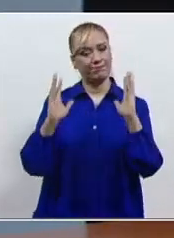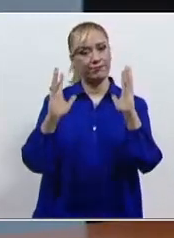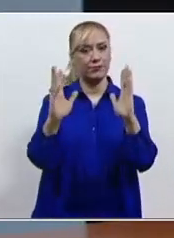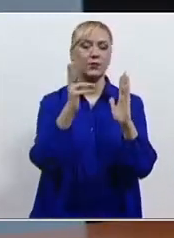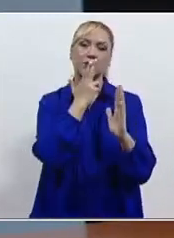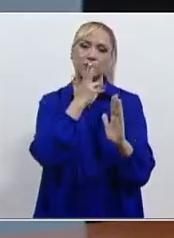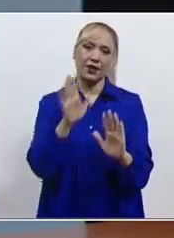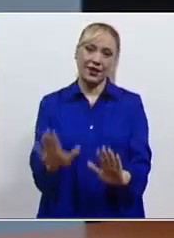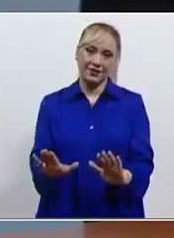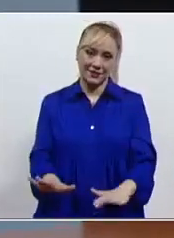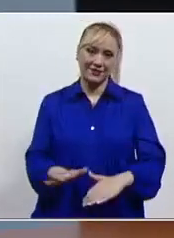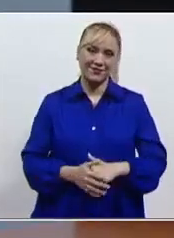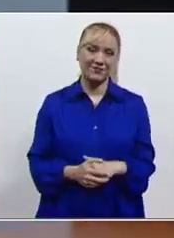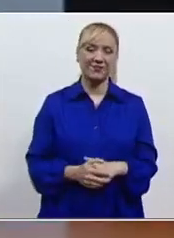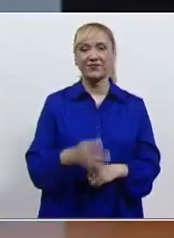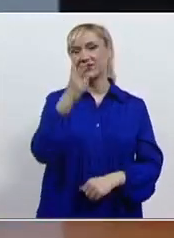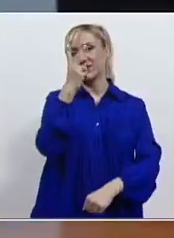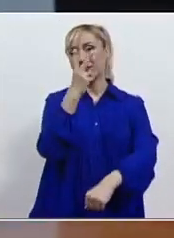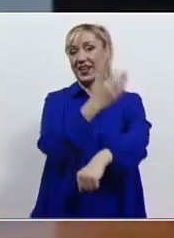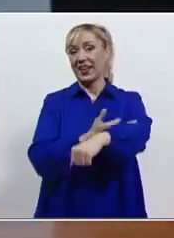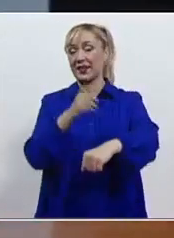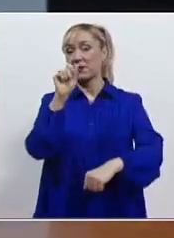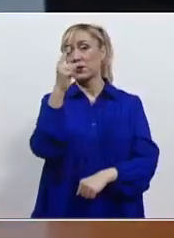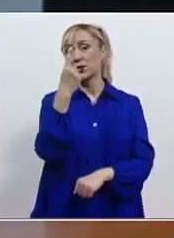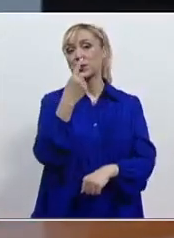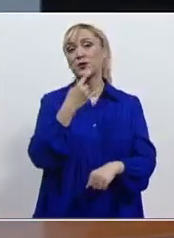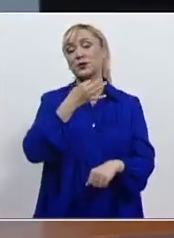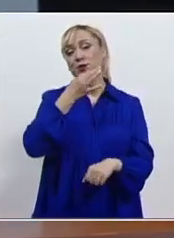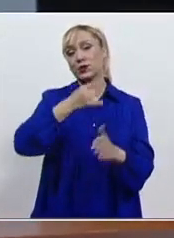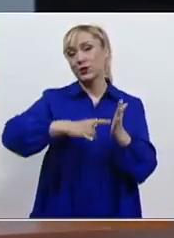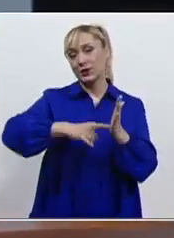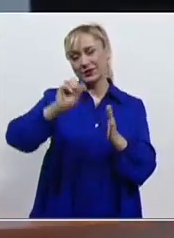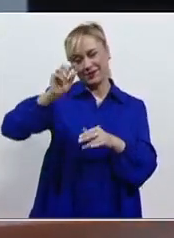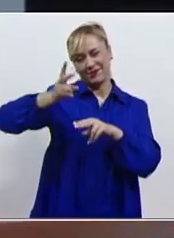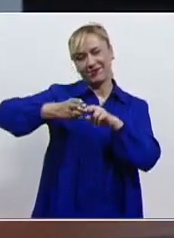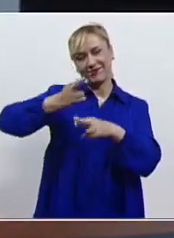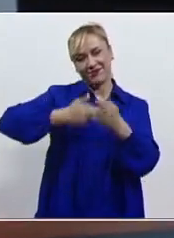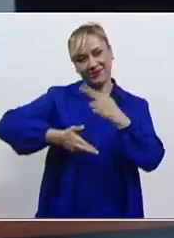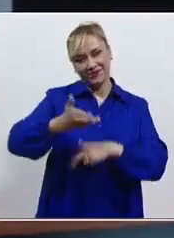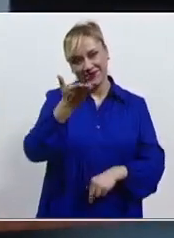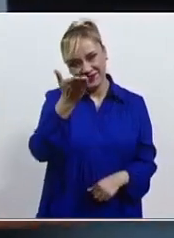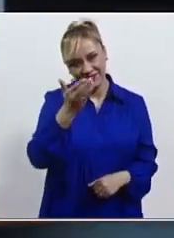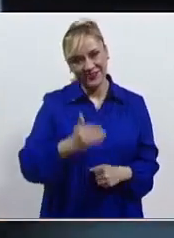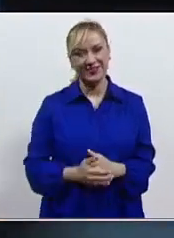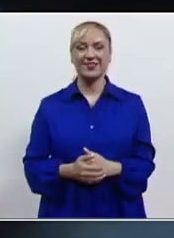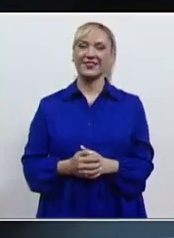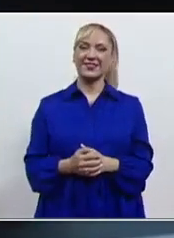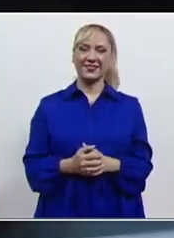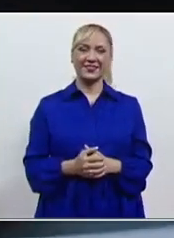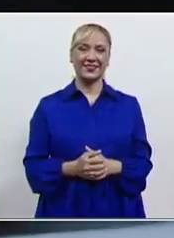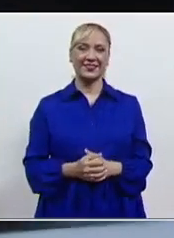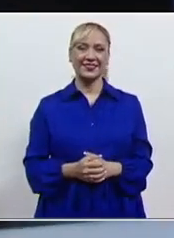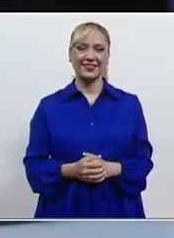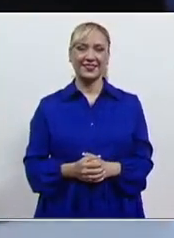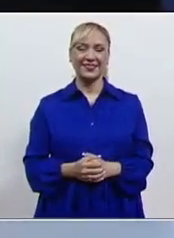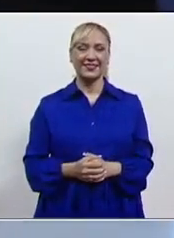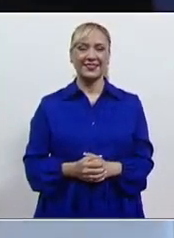Son 2 de la tarde con 21 minutos, momento de hacer una pausa, pero regresamos con más noticias. Estamos en Corte Informativo.